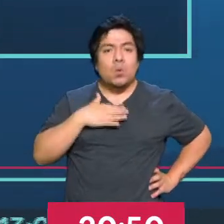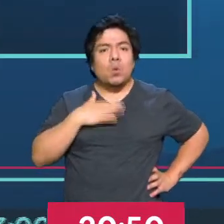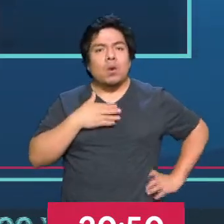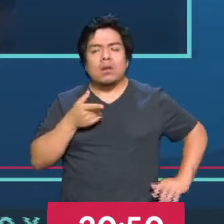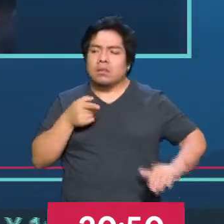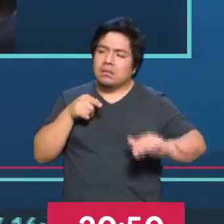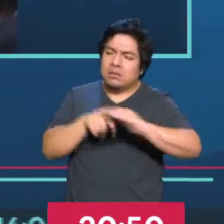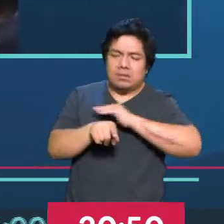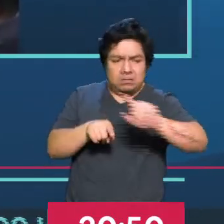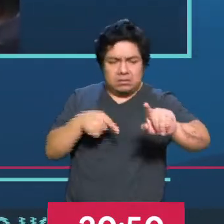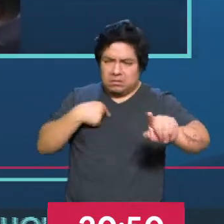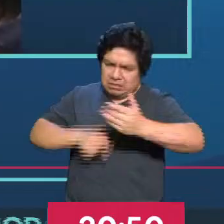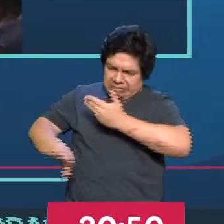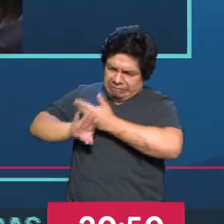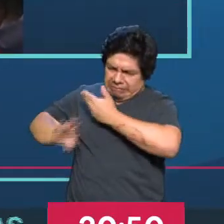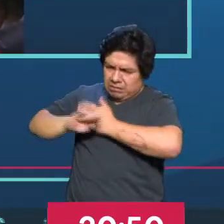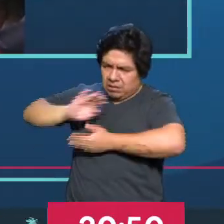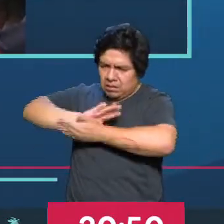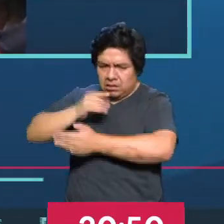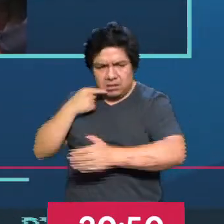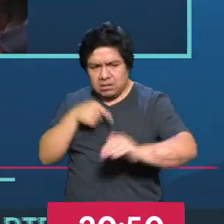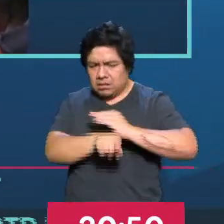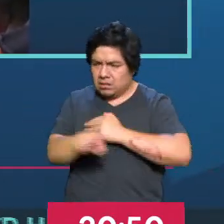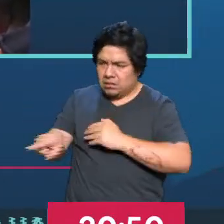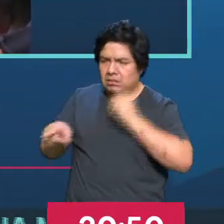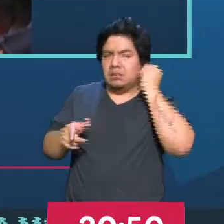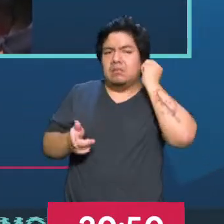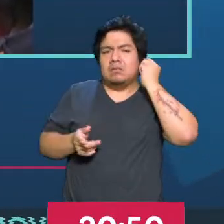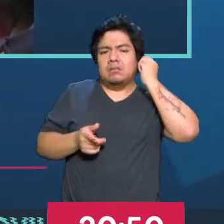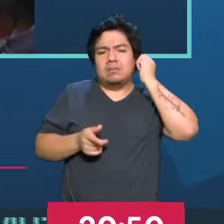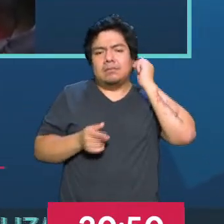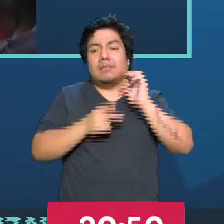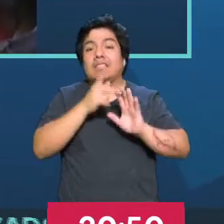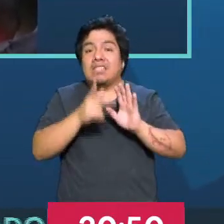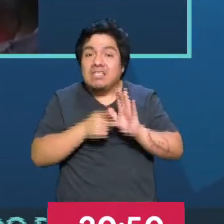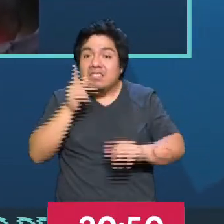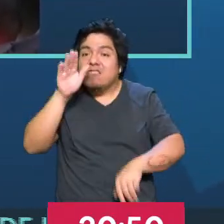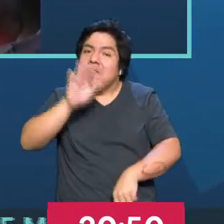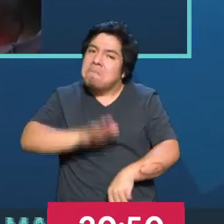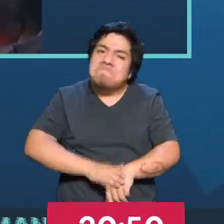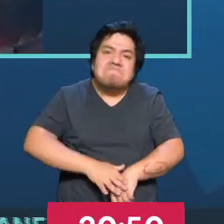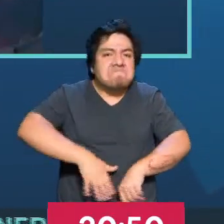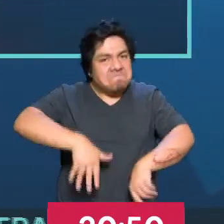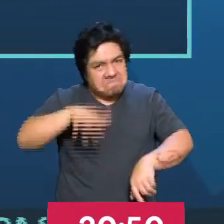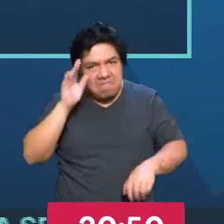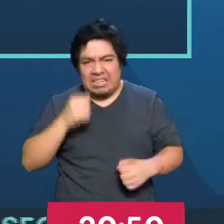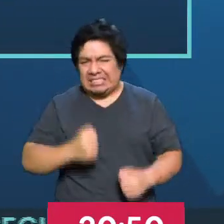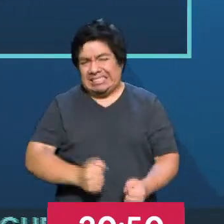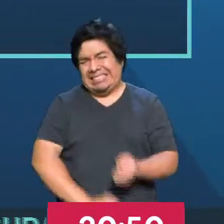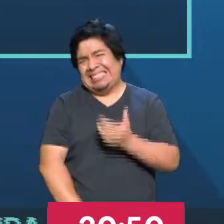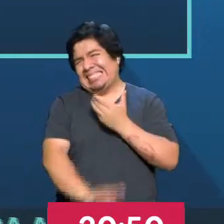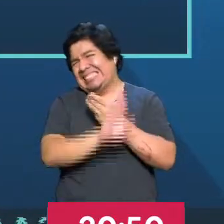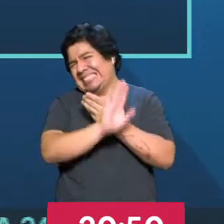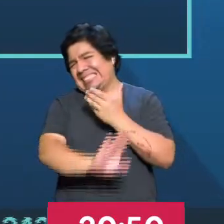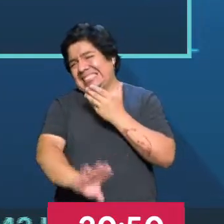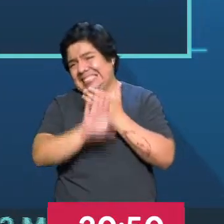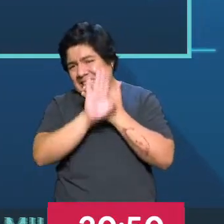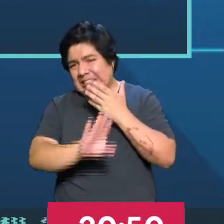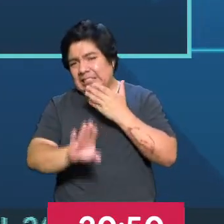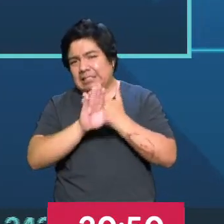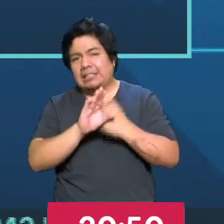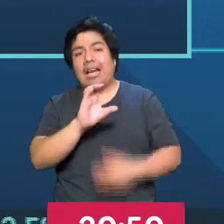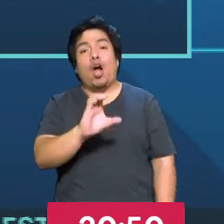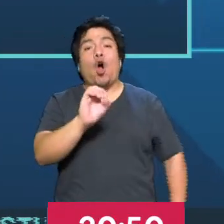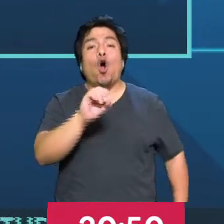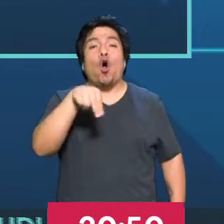la discriminación que ya estaba viviendo y se vuelven más agresivos hacia mí, y es cuando acudo a